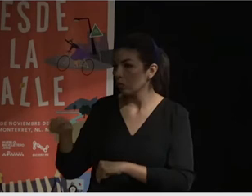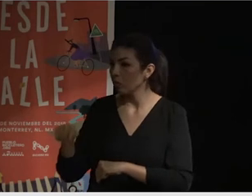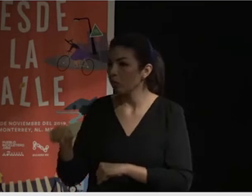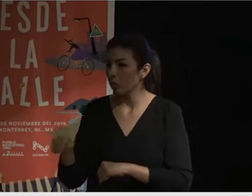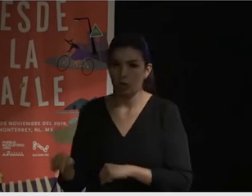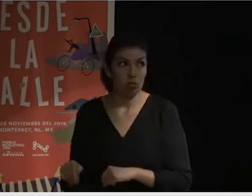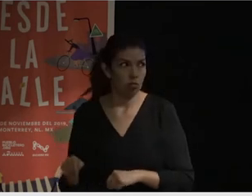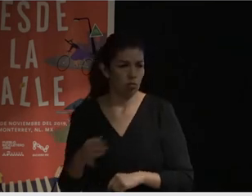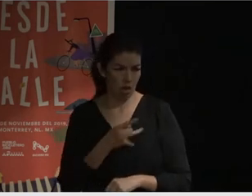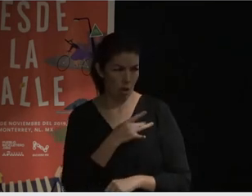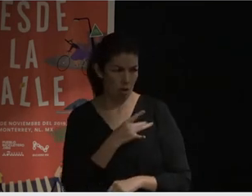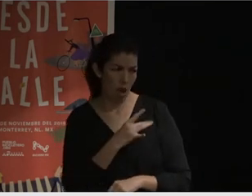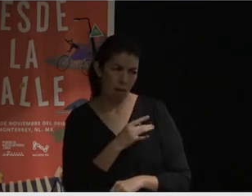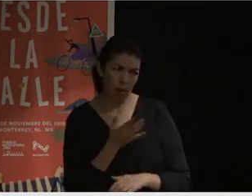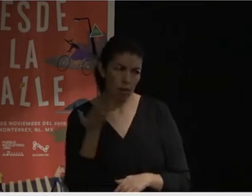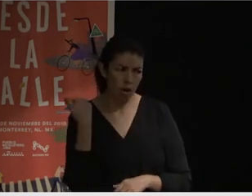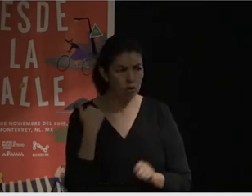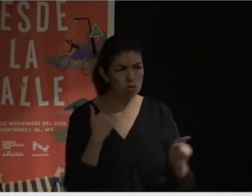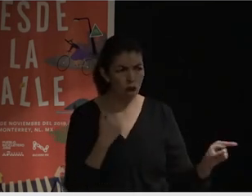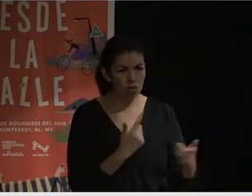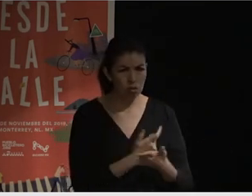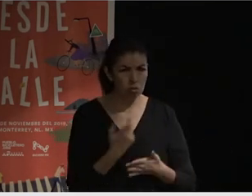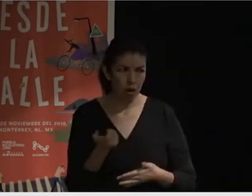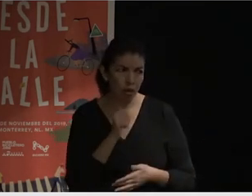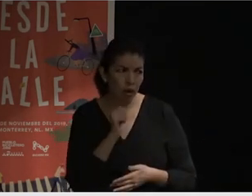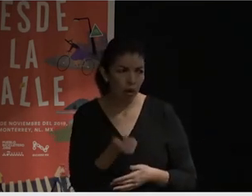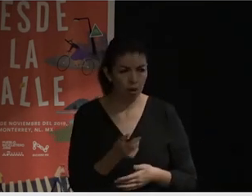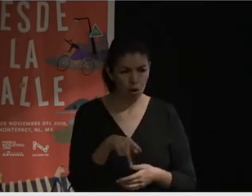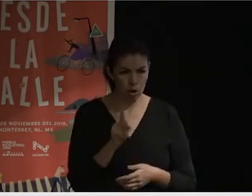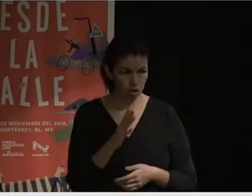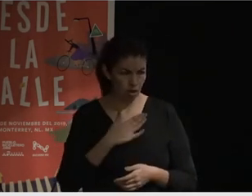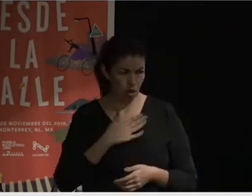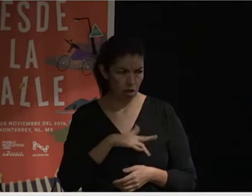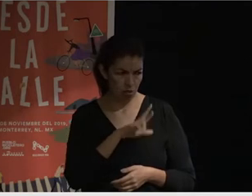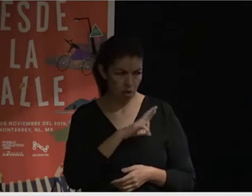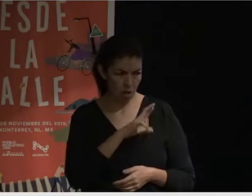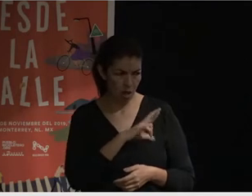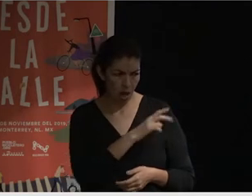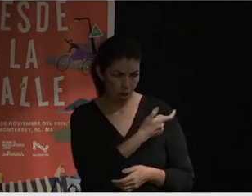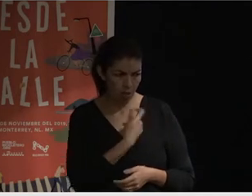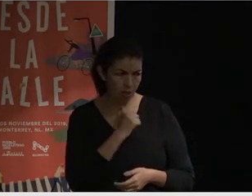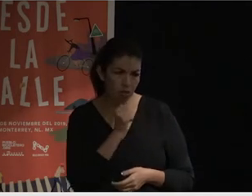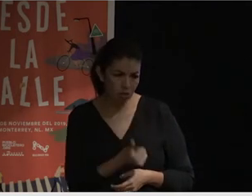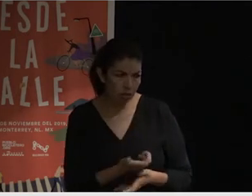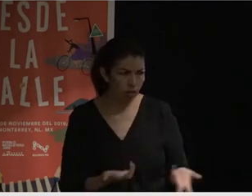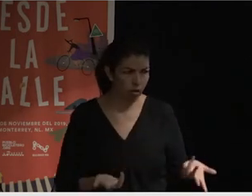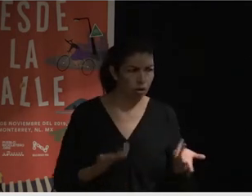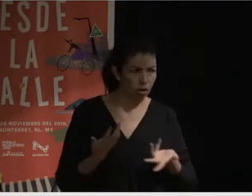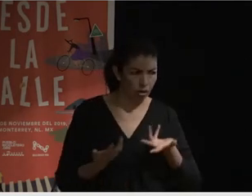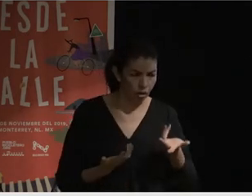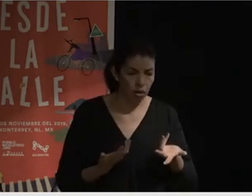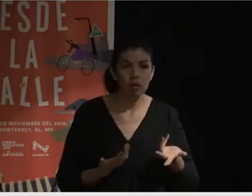mañana van a pagar por agua y por luz y entonces qué va a pasar y bla, bla, bla. Pero pues realmente es que tiene que haber un diagnóstico y